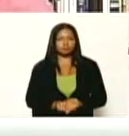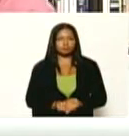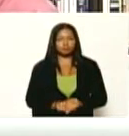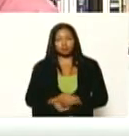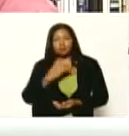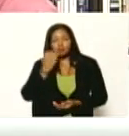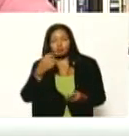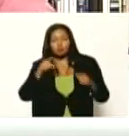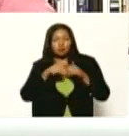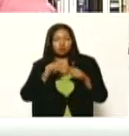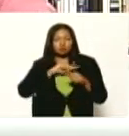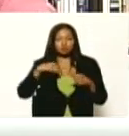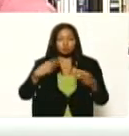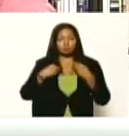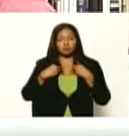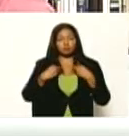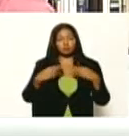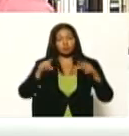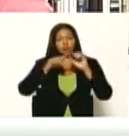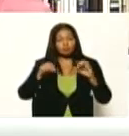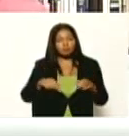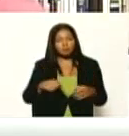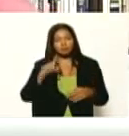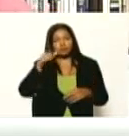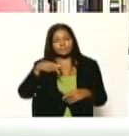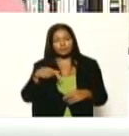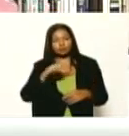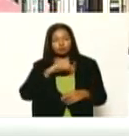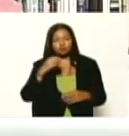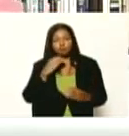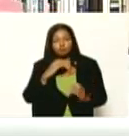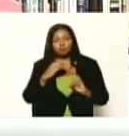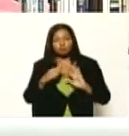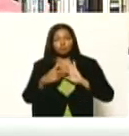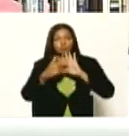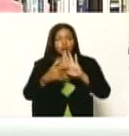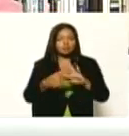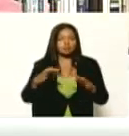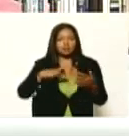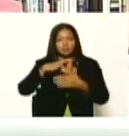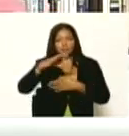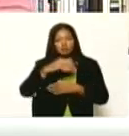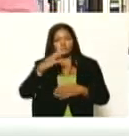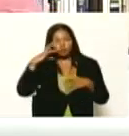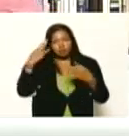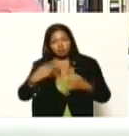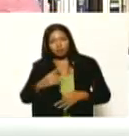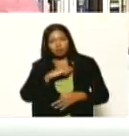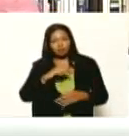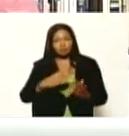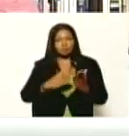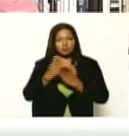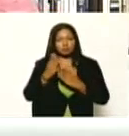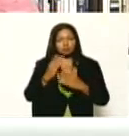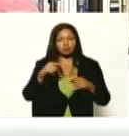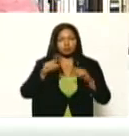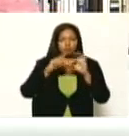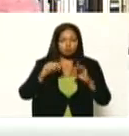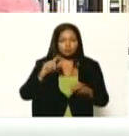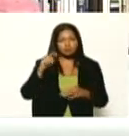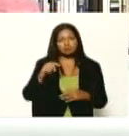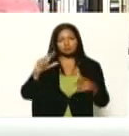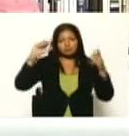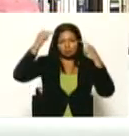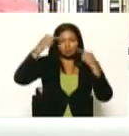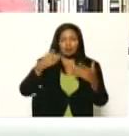no habíamos vivido, Diosdado. Algo realmente que expresa el espíritu original de nuestro comandante Chávez. ¿Qué otro